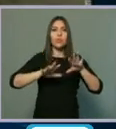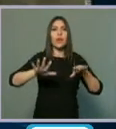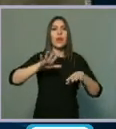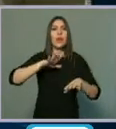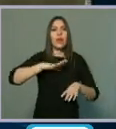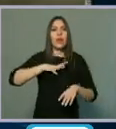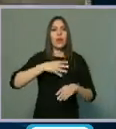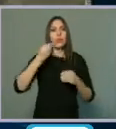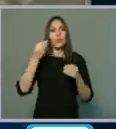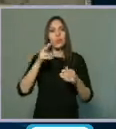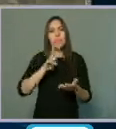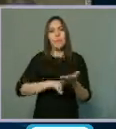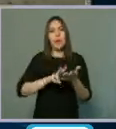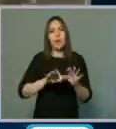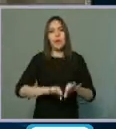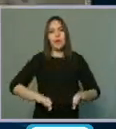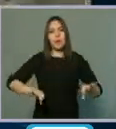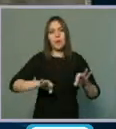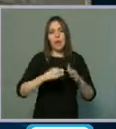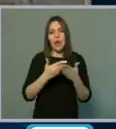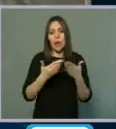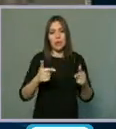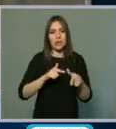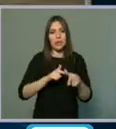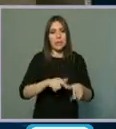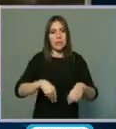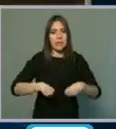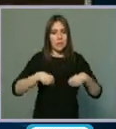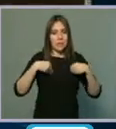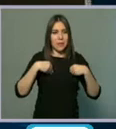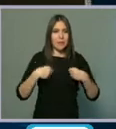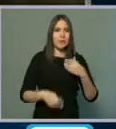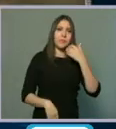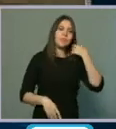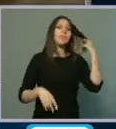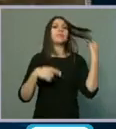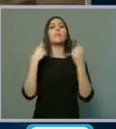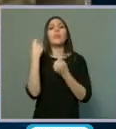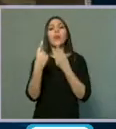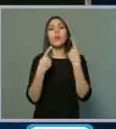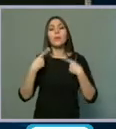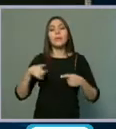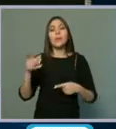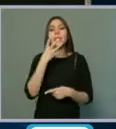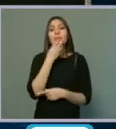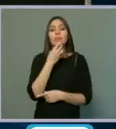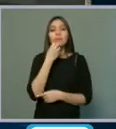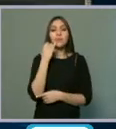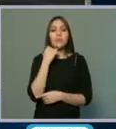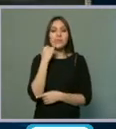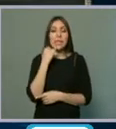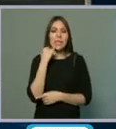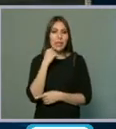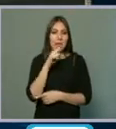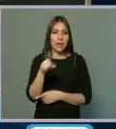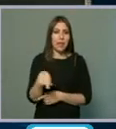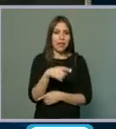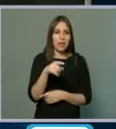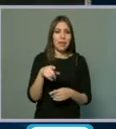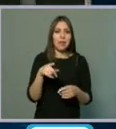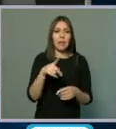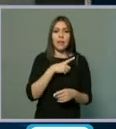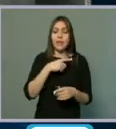en nuestros días. Hay que decir también, los israelíes que estudian, es obligatorio estudiar desde la primaria hasta